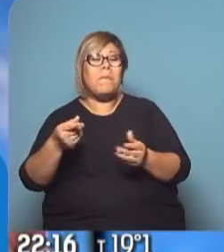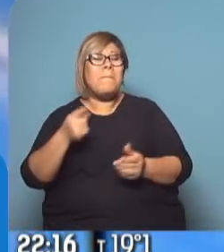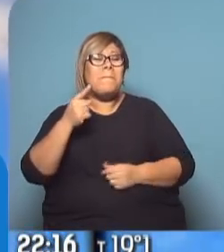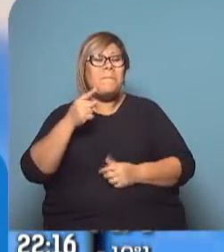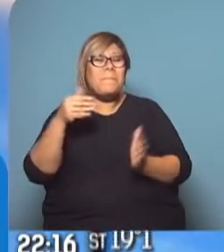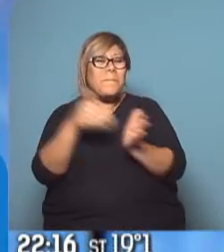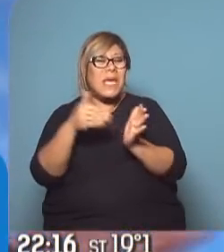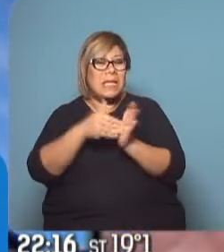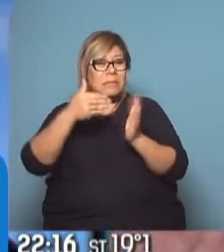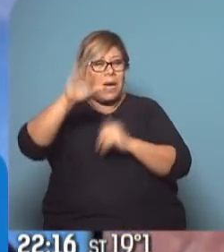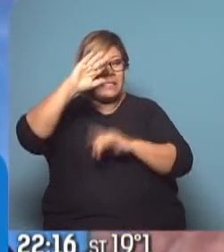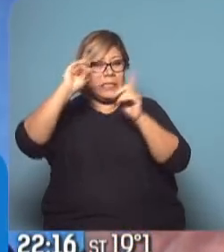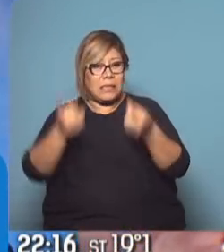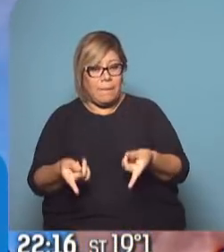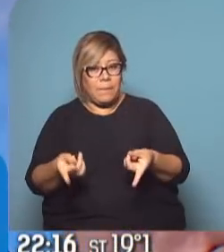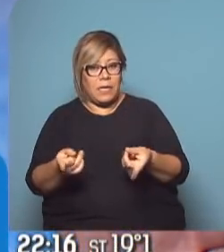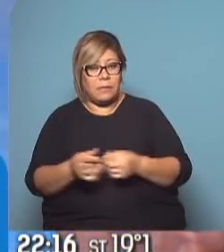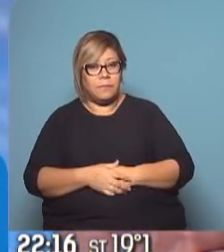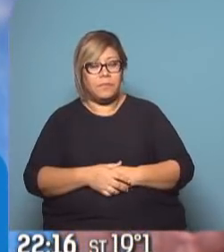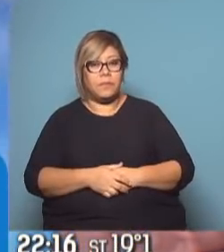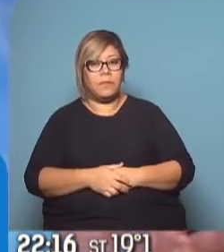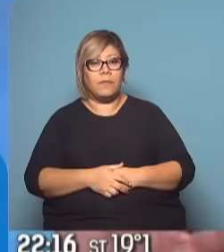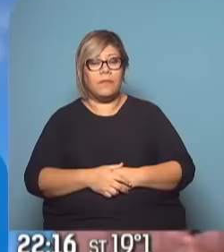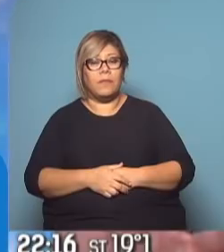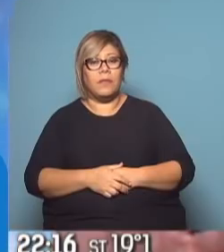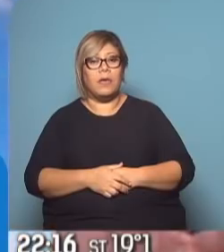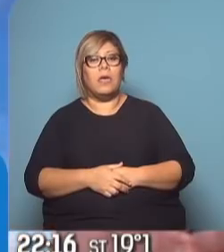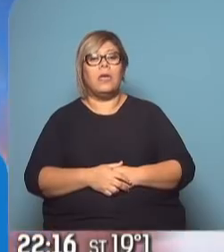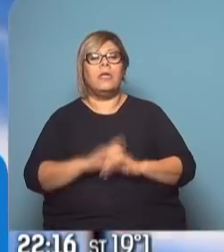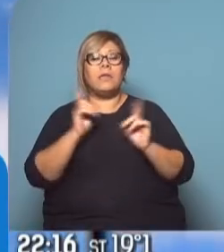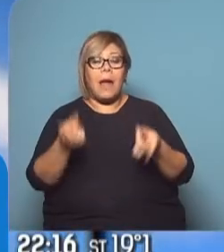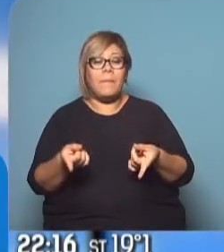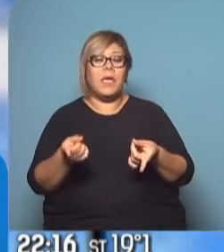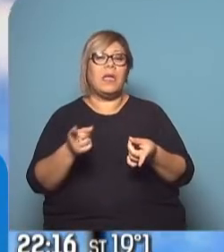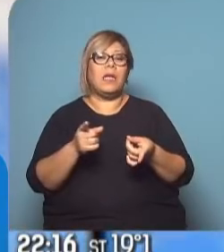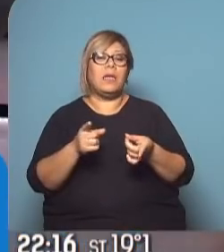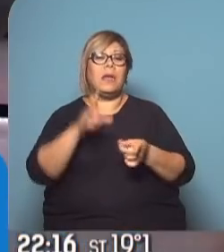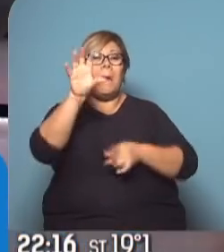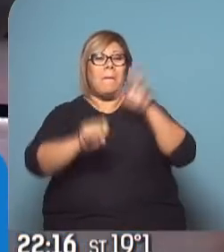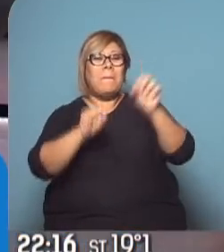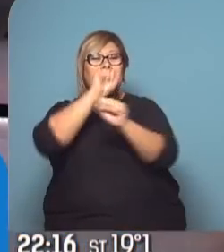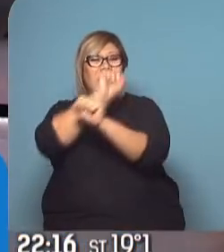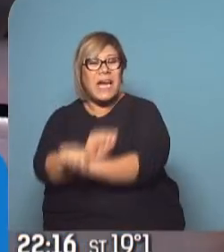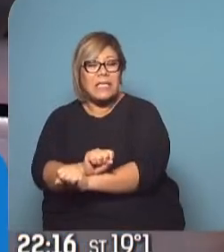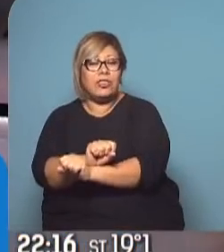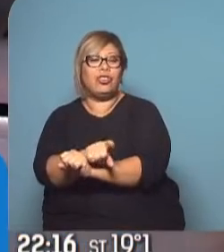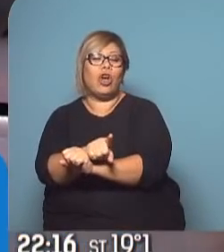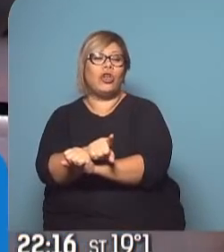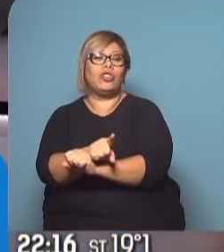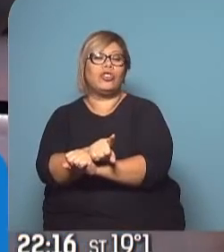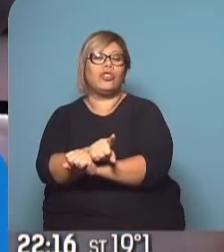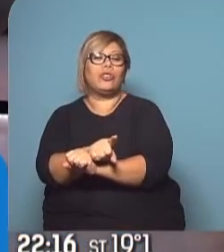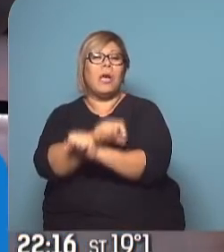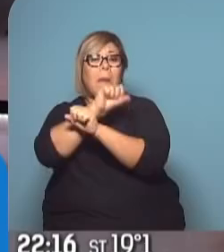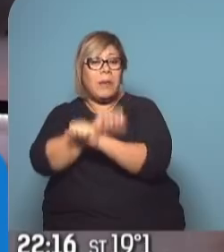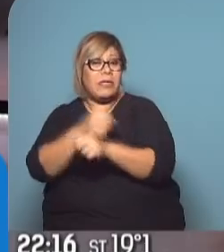que sumarle miles de detenciones arbitrarias en los últimos años. Y tortura. Tortura es la más